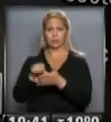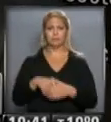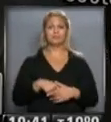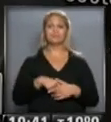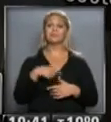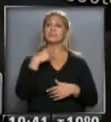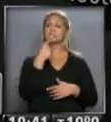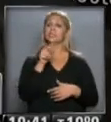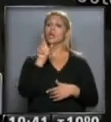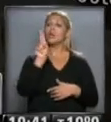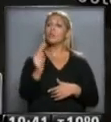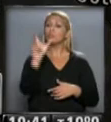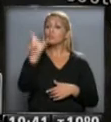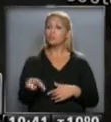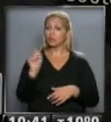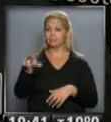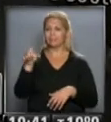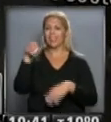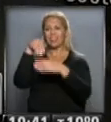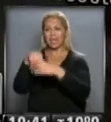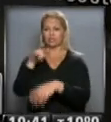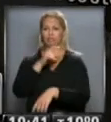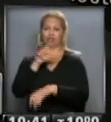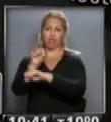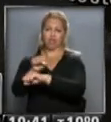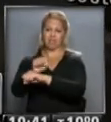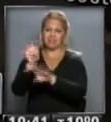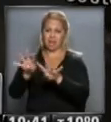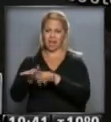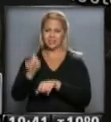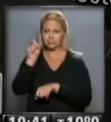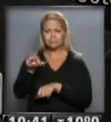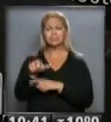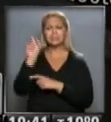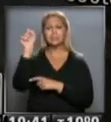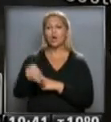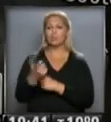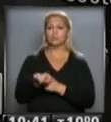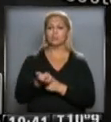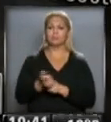cárcel, murió juzgado, condenado y en la cárcel común.